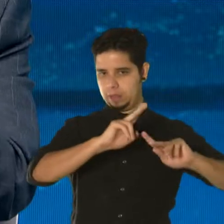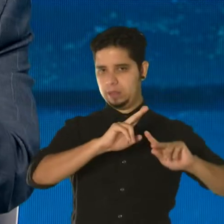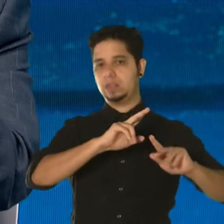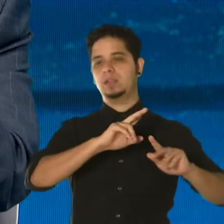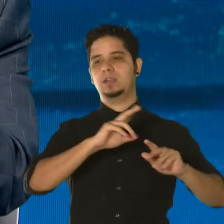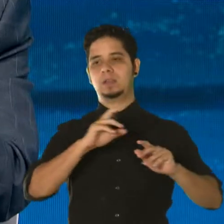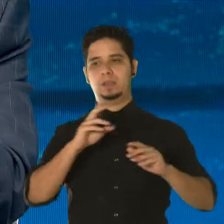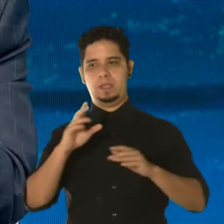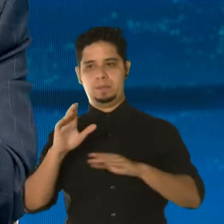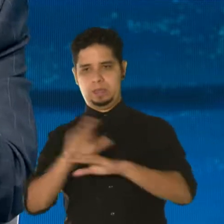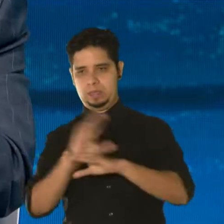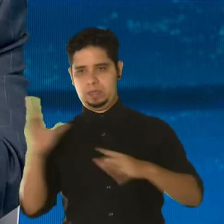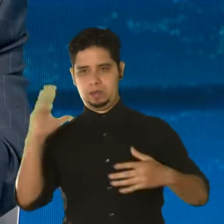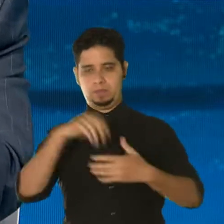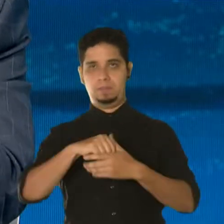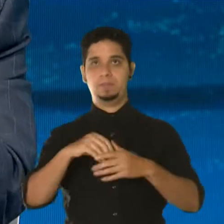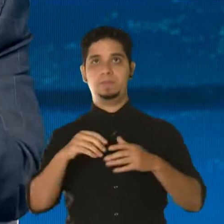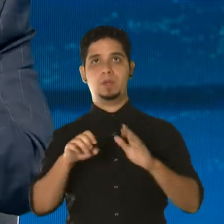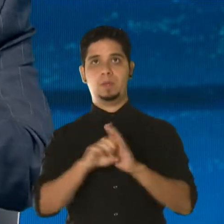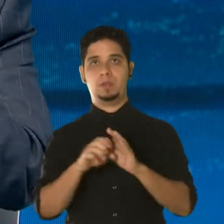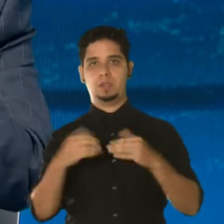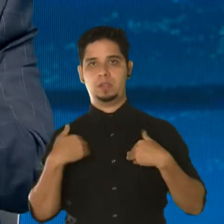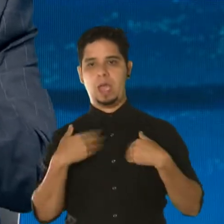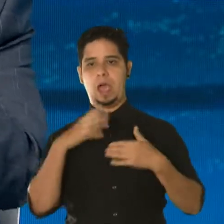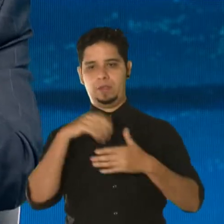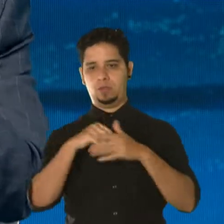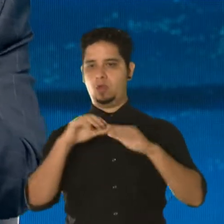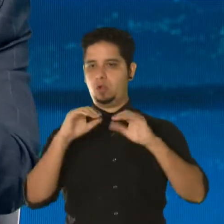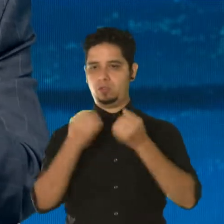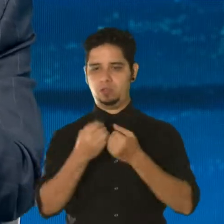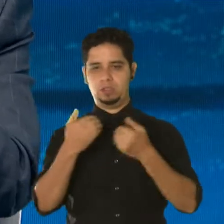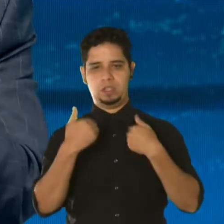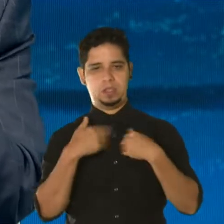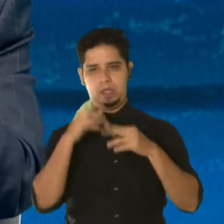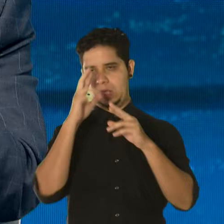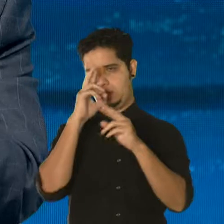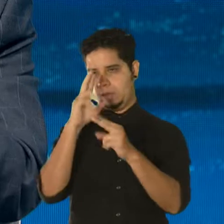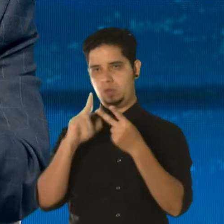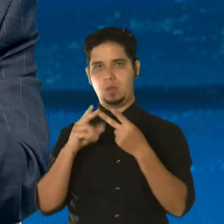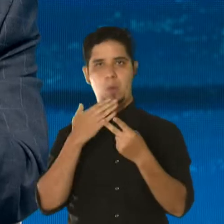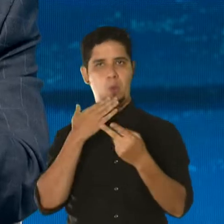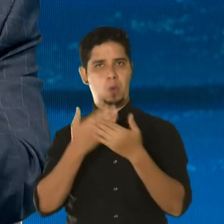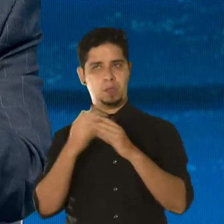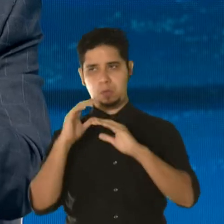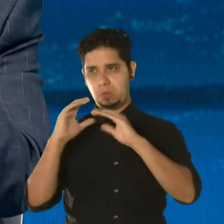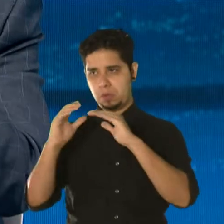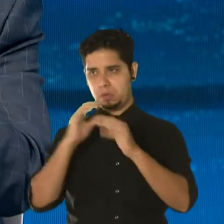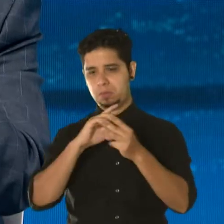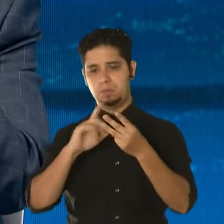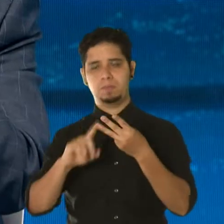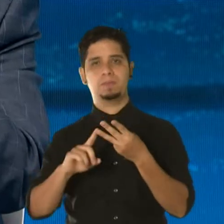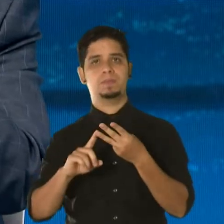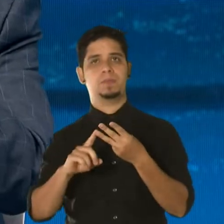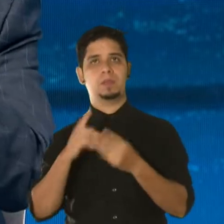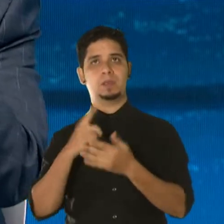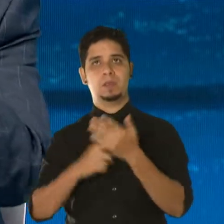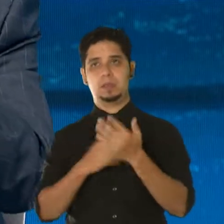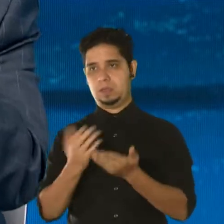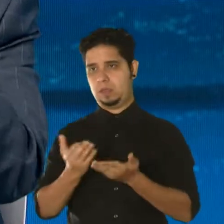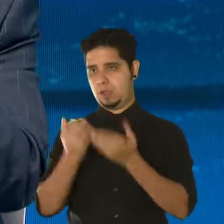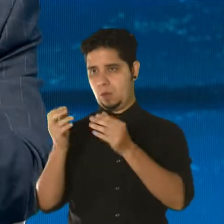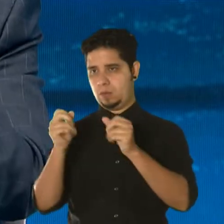tú tienes organizaciones que hay respeto, que hay buena comunicación, que se le da la